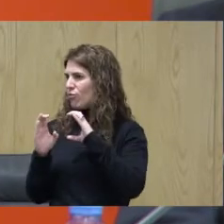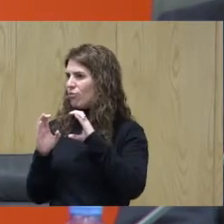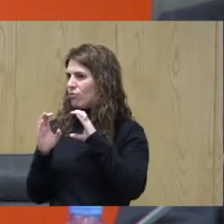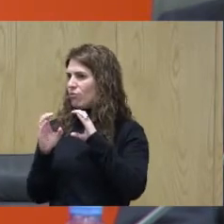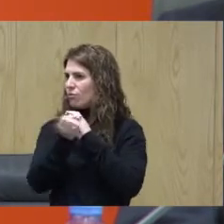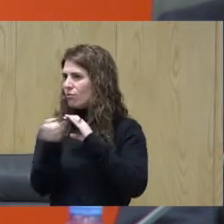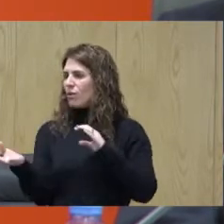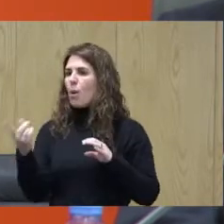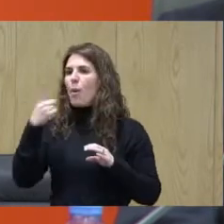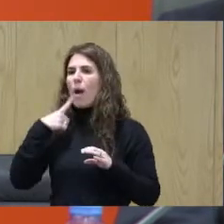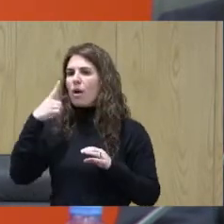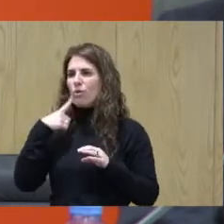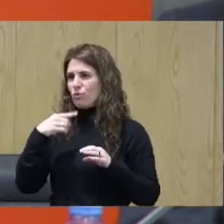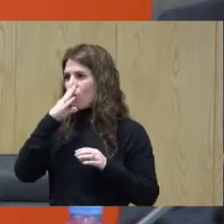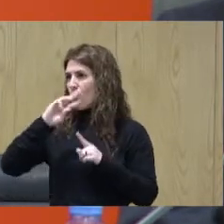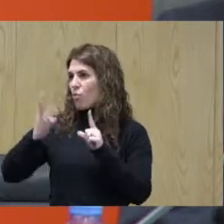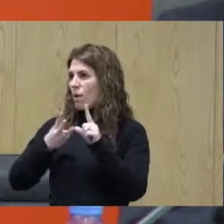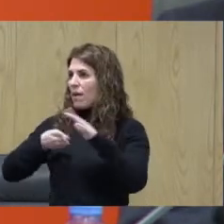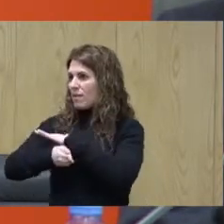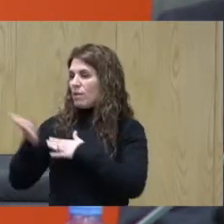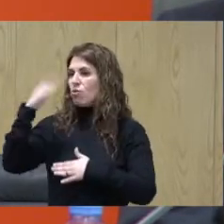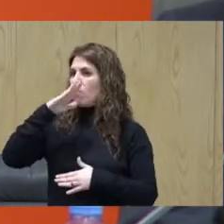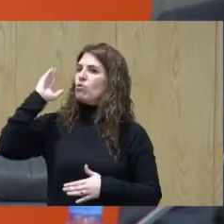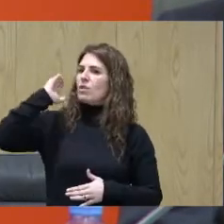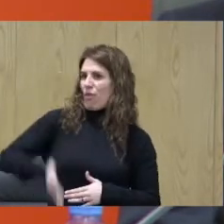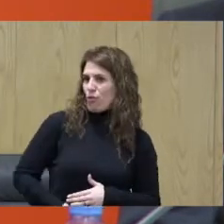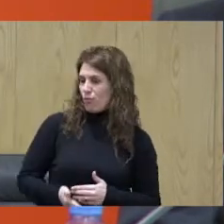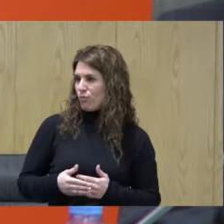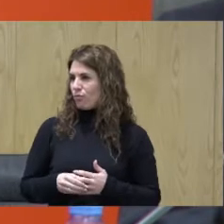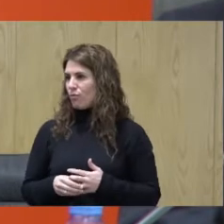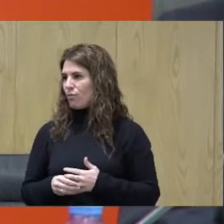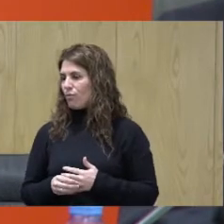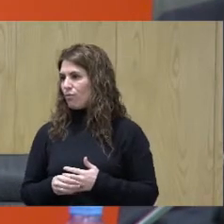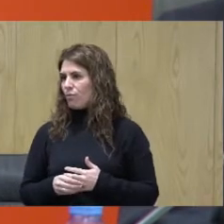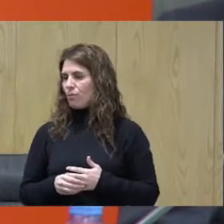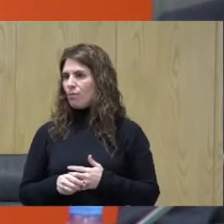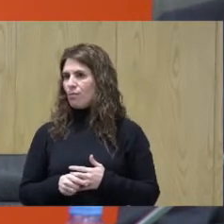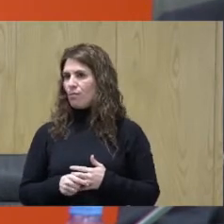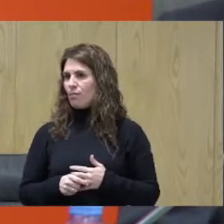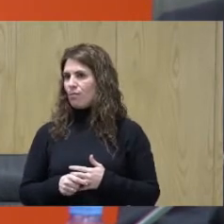bancos por sus páginas web que no eran accesibles.